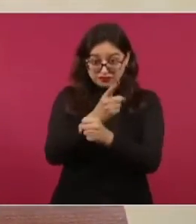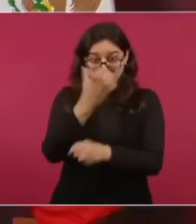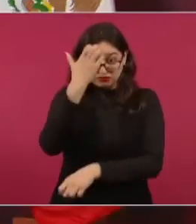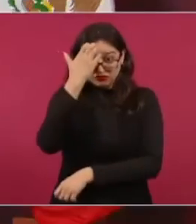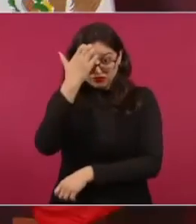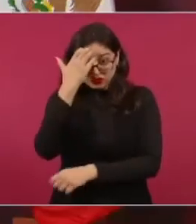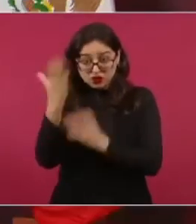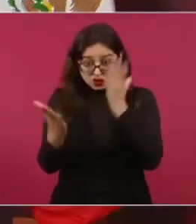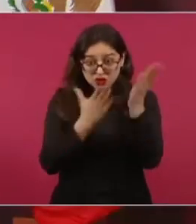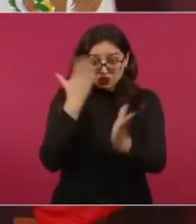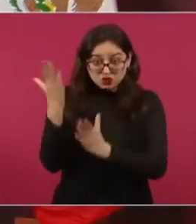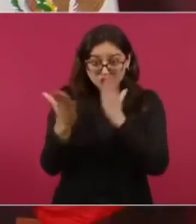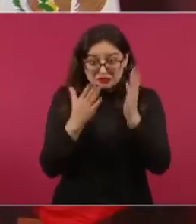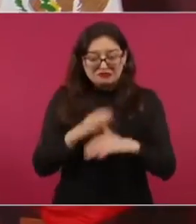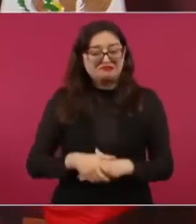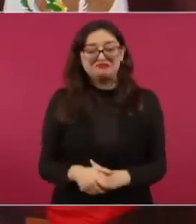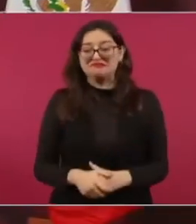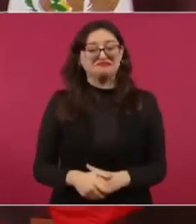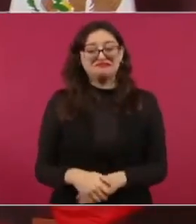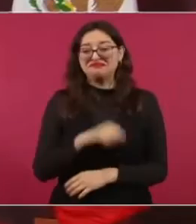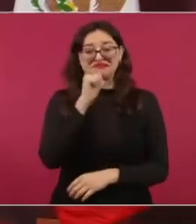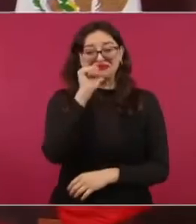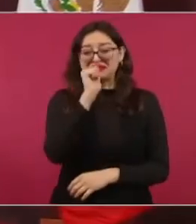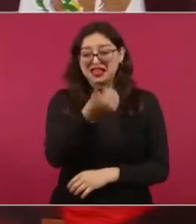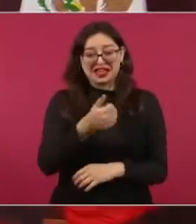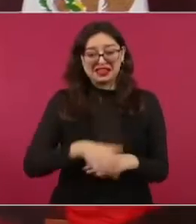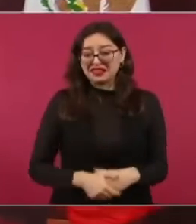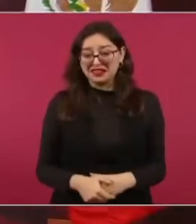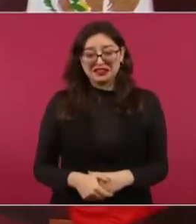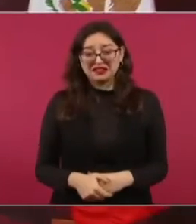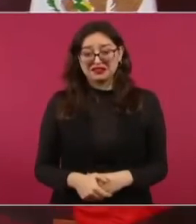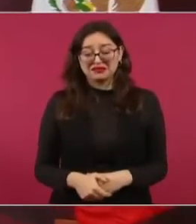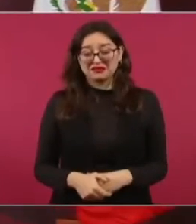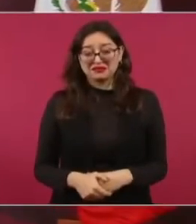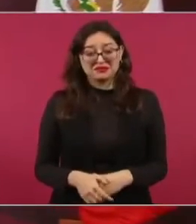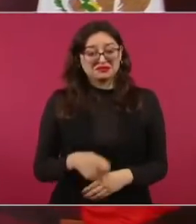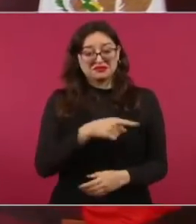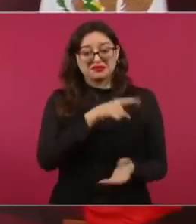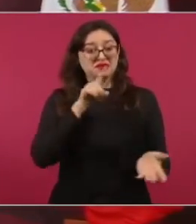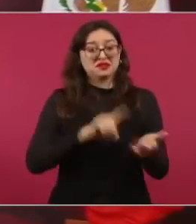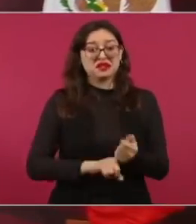Nada, los formaron ahí en el CISEN.